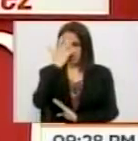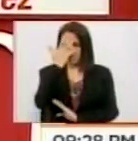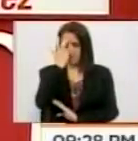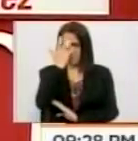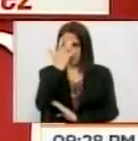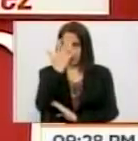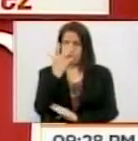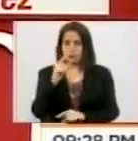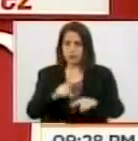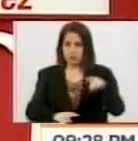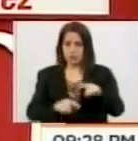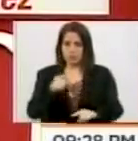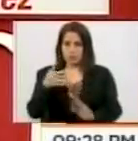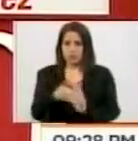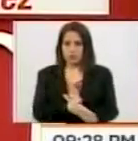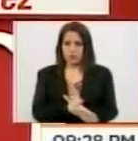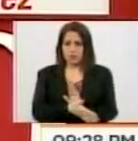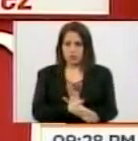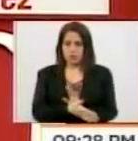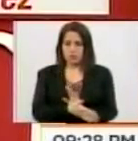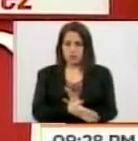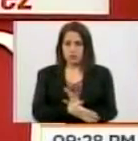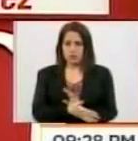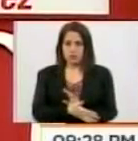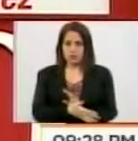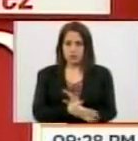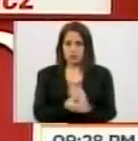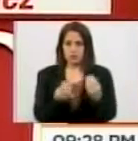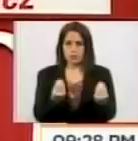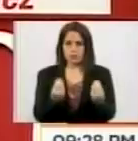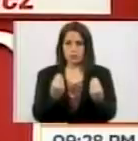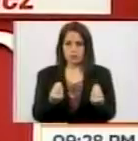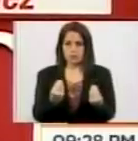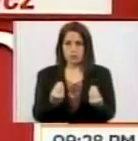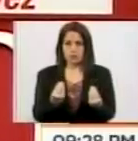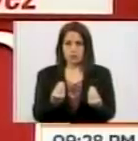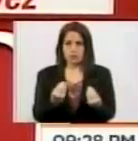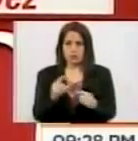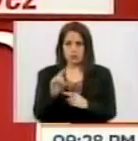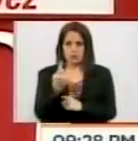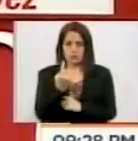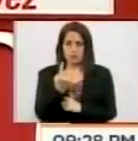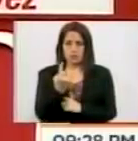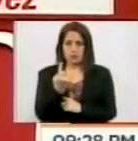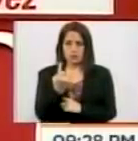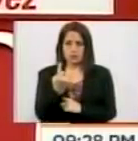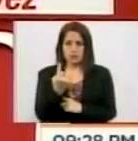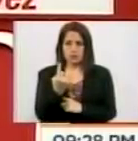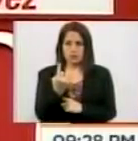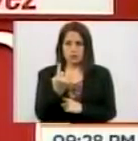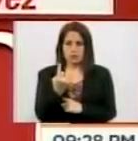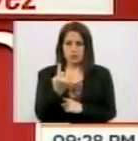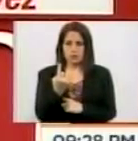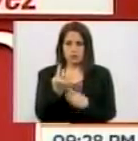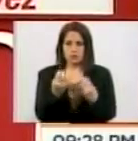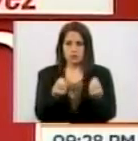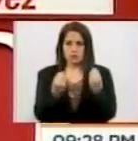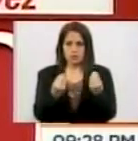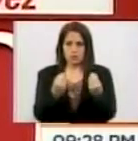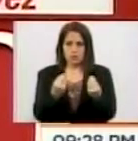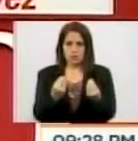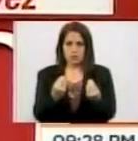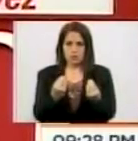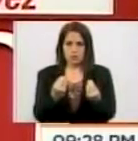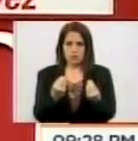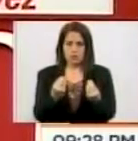2015. 14. 14. Sí, señor. Fue cuando el primer intento de guarimba que ellos hicieron.